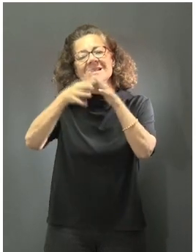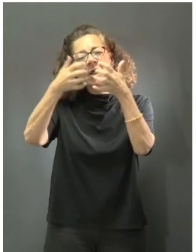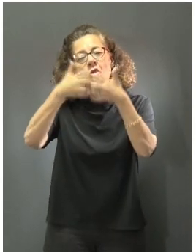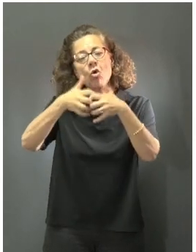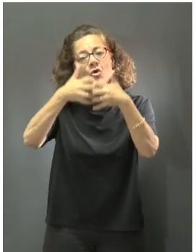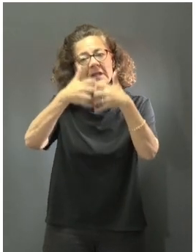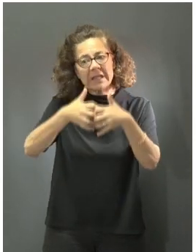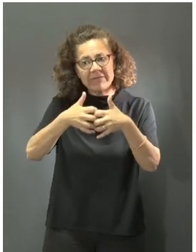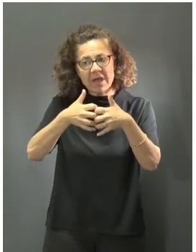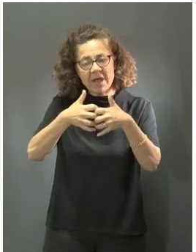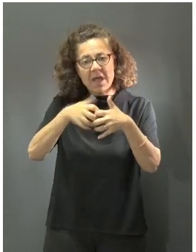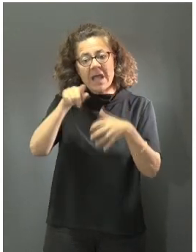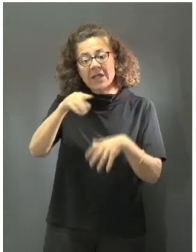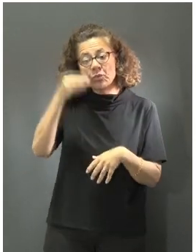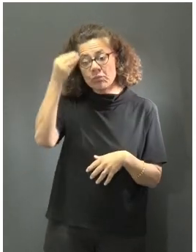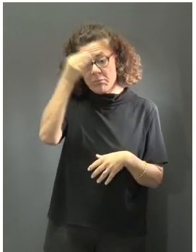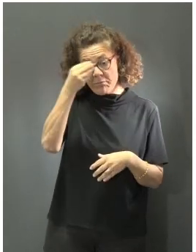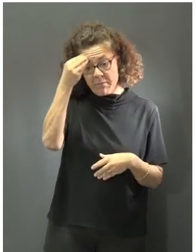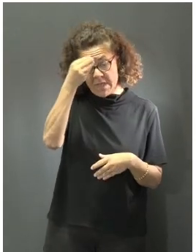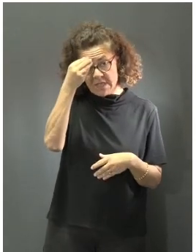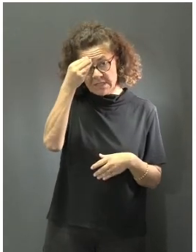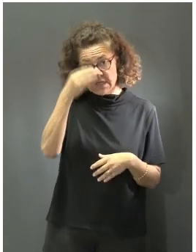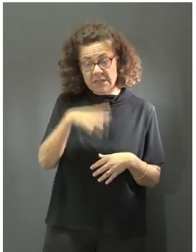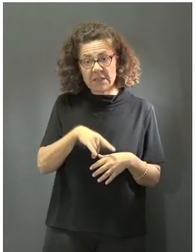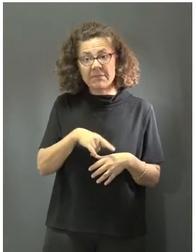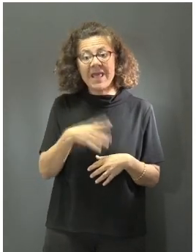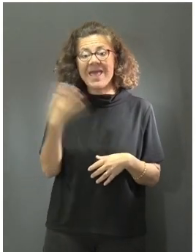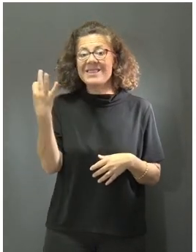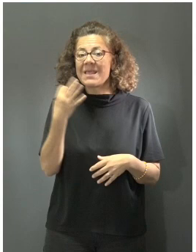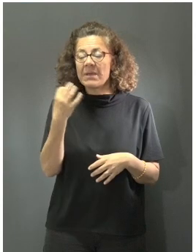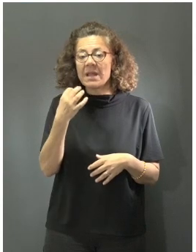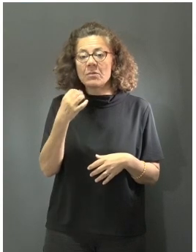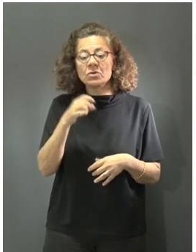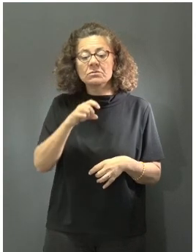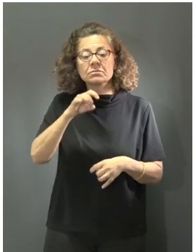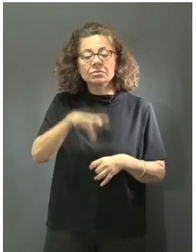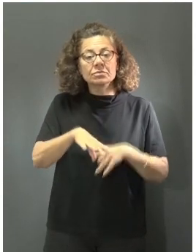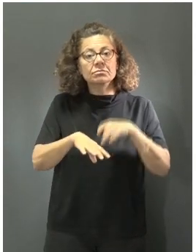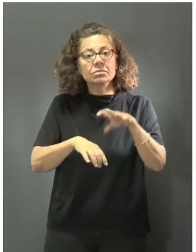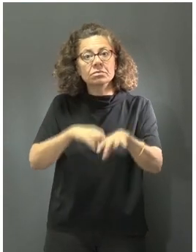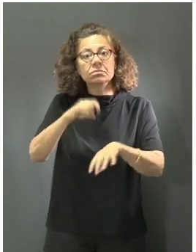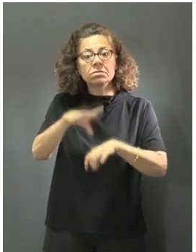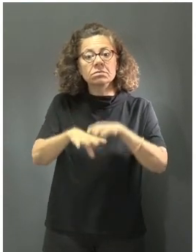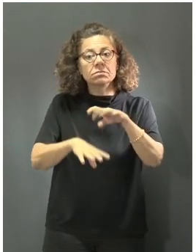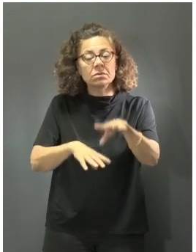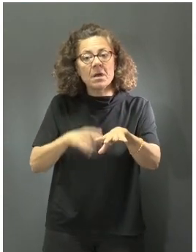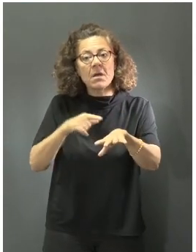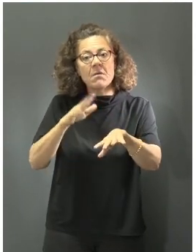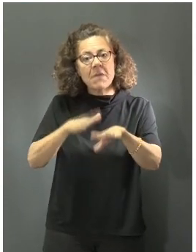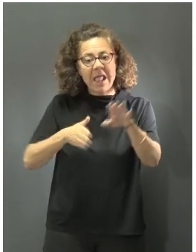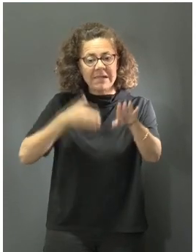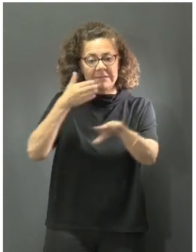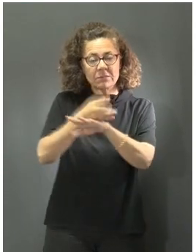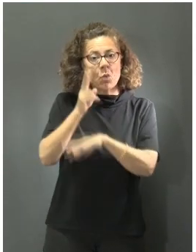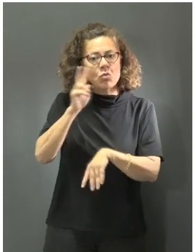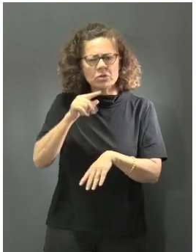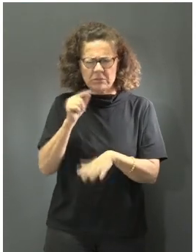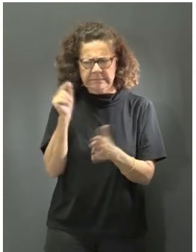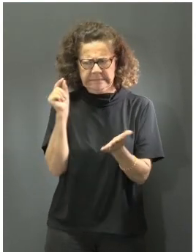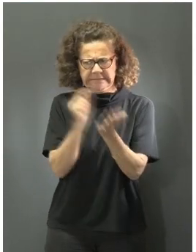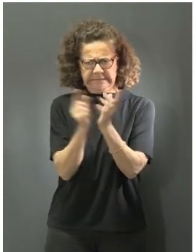cognitiva que tú consideras que deberíamos recorrer en visitar un museo,